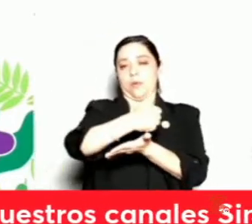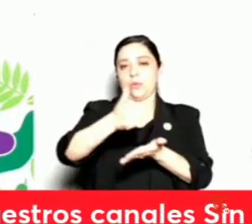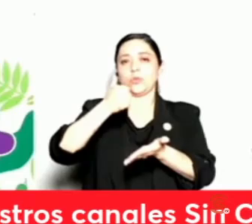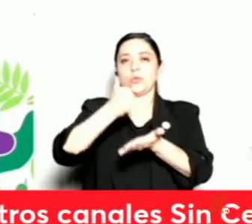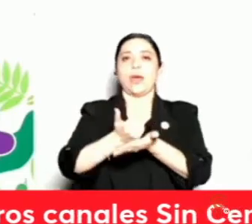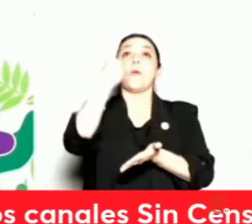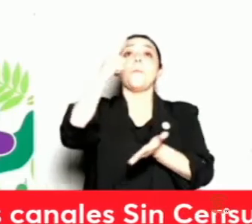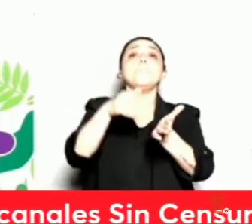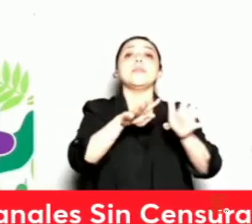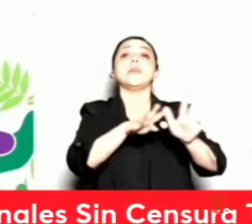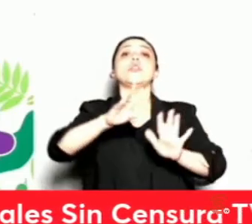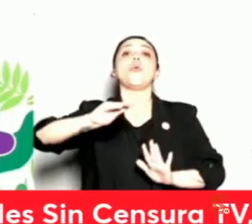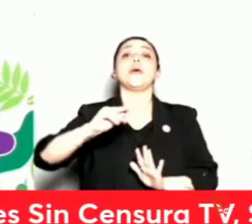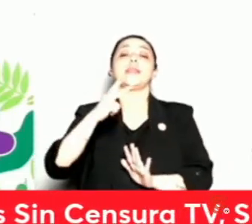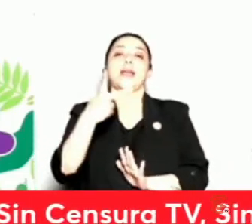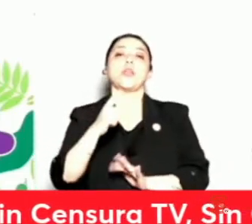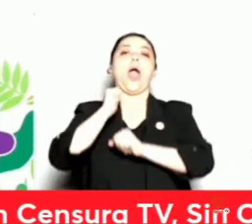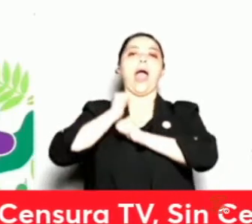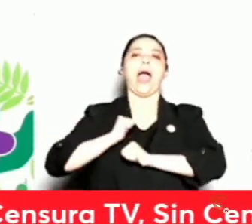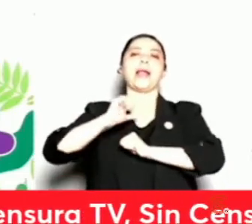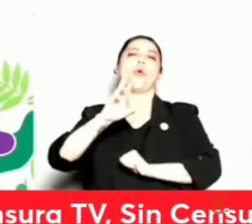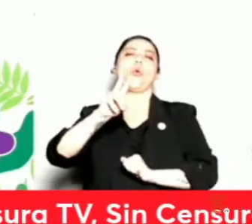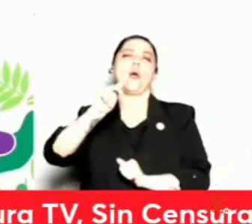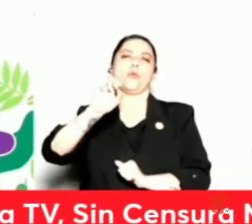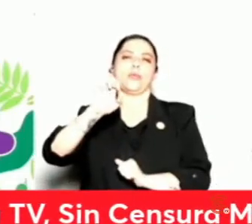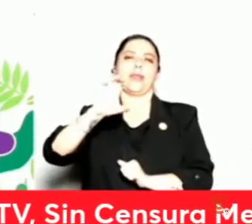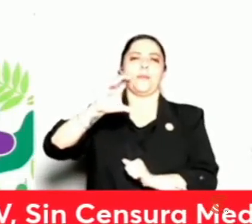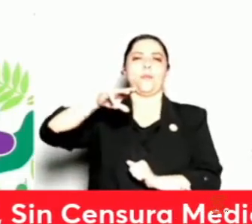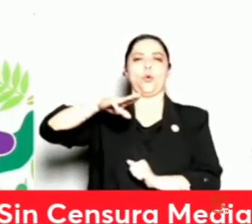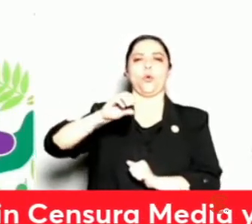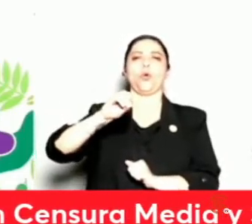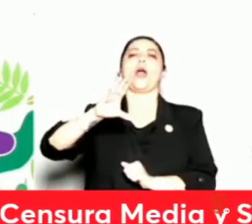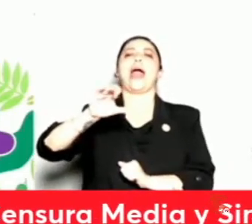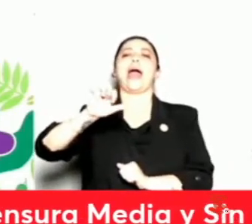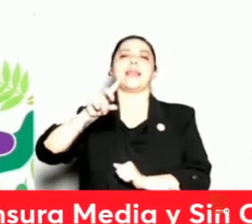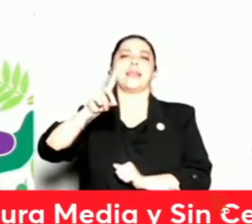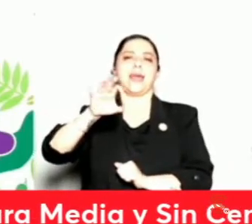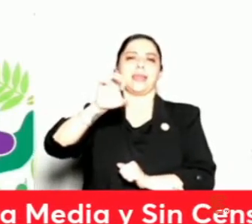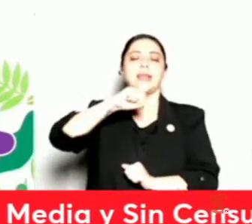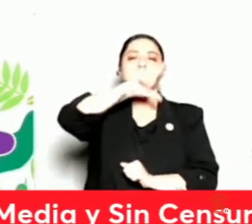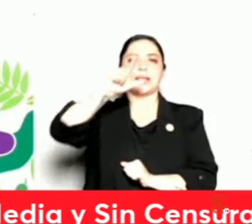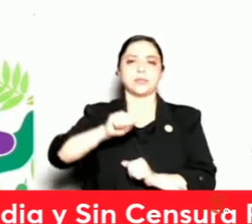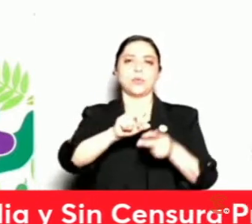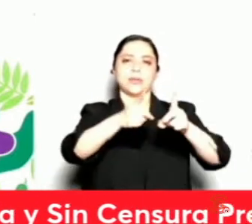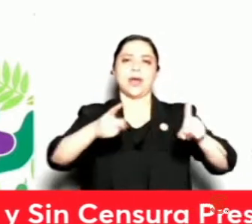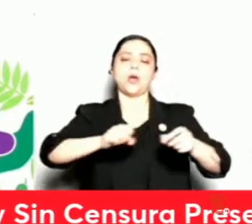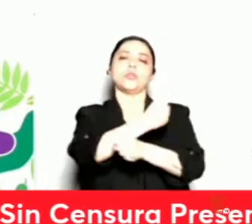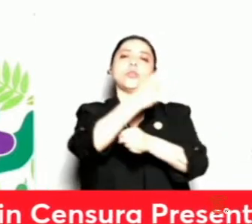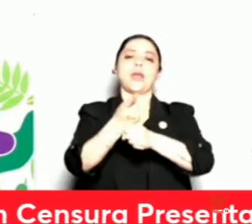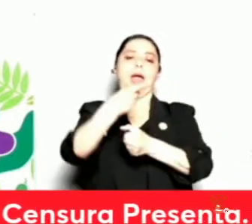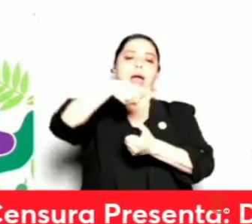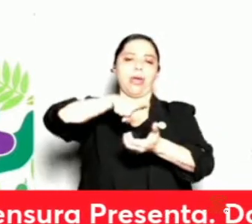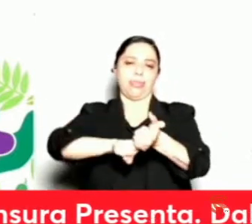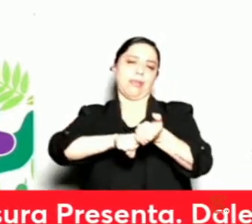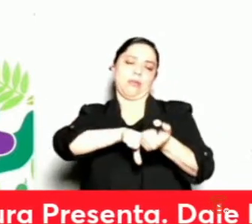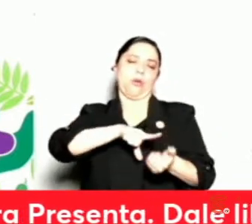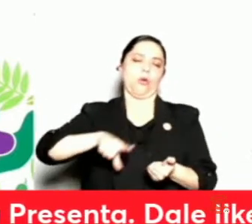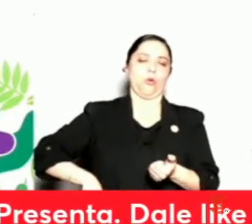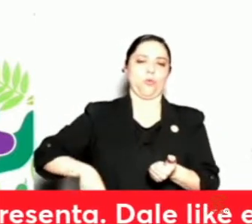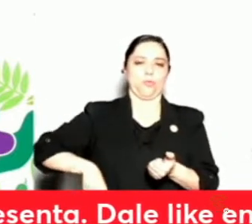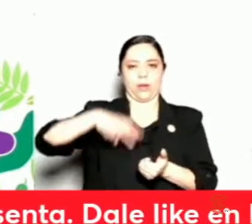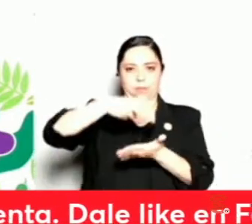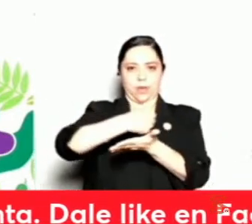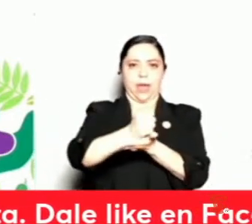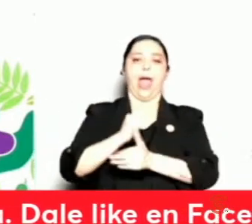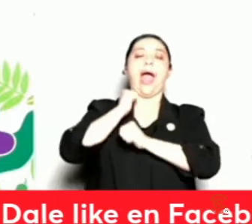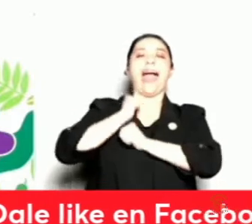1998, encabezado por el ingeniero Cuauhtémoc Cárdenas. Fue director general de Desarrollo Social en el gobierno de la ciudad, encabezado por Andrés Manuel